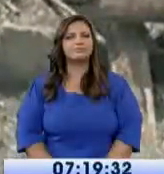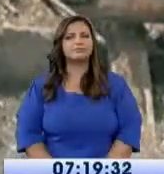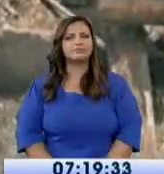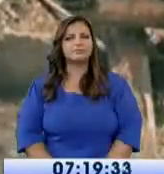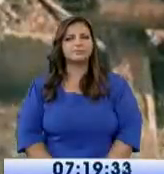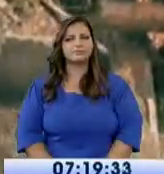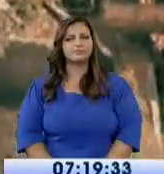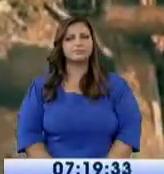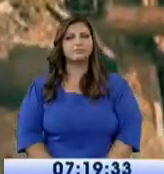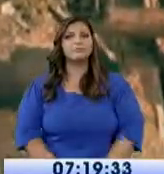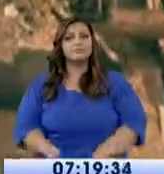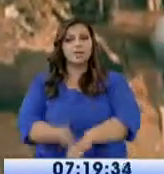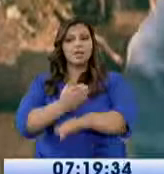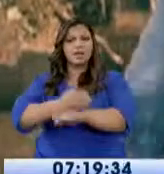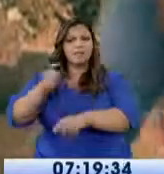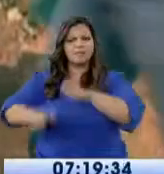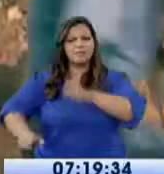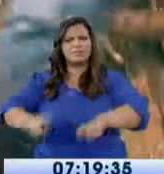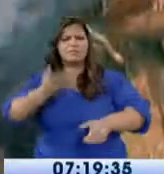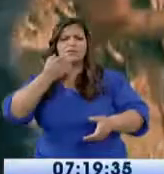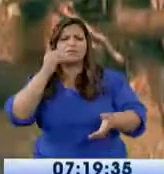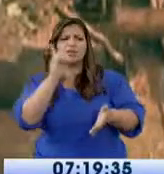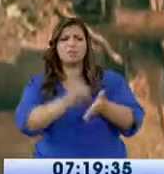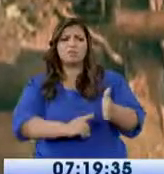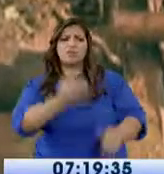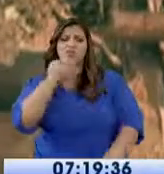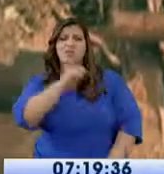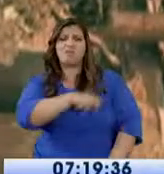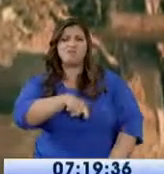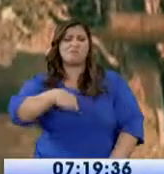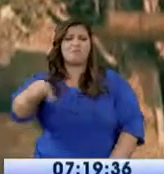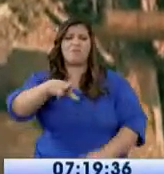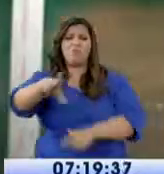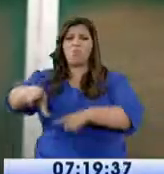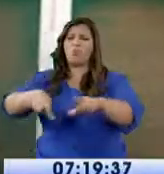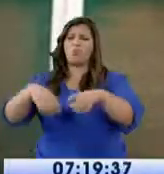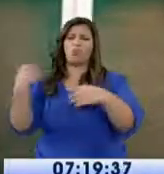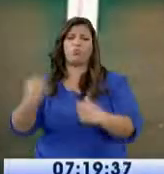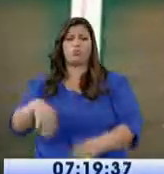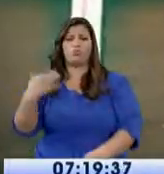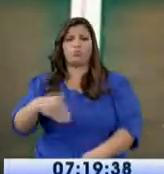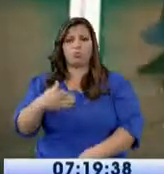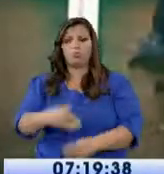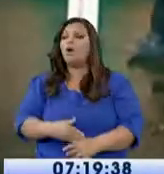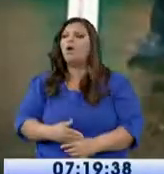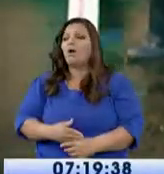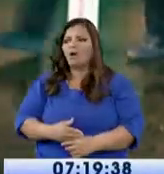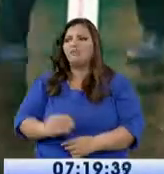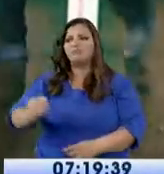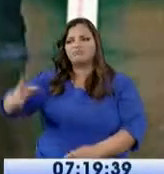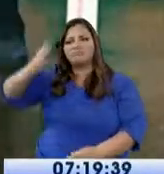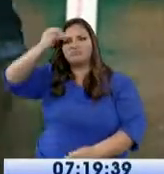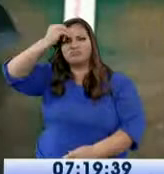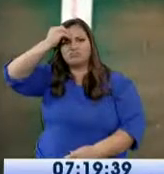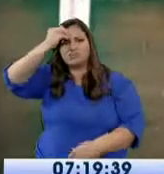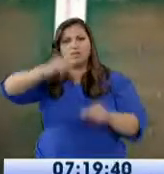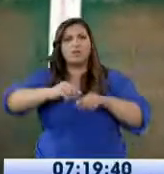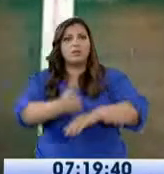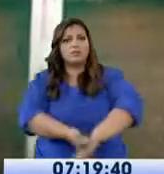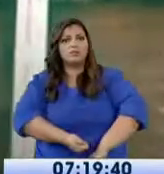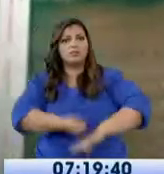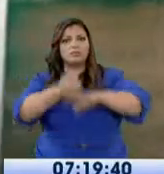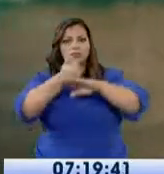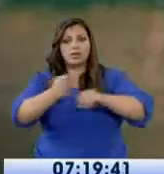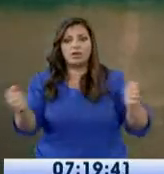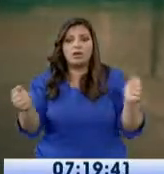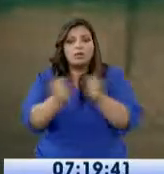Tras la denuncia de la ciudadanía, técnicos de Agrocalidad, la Agencia Ecuatoriana de Aseguramiento de la Calidad del Agro, en un operativo